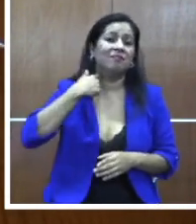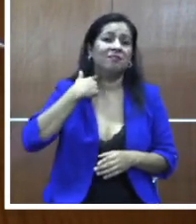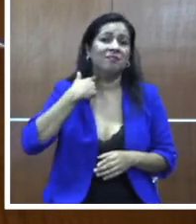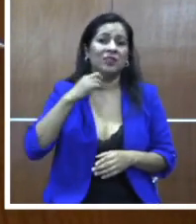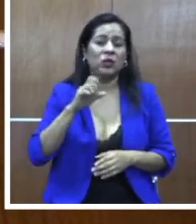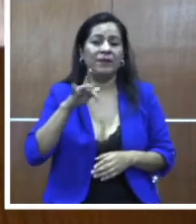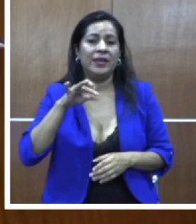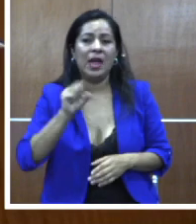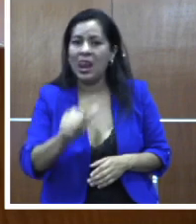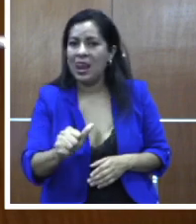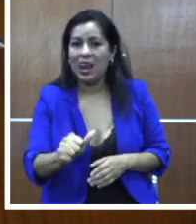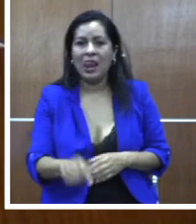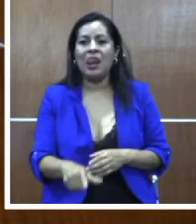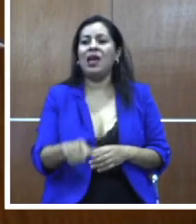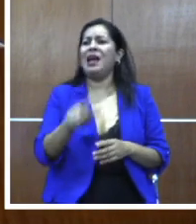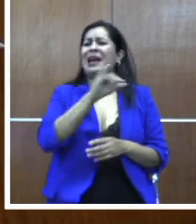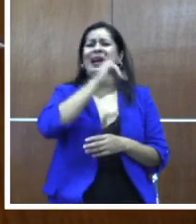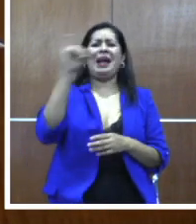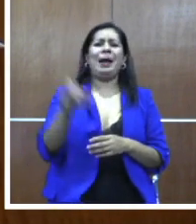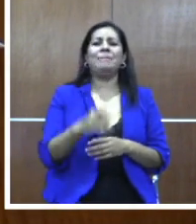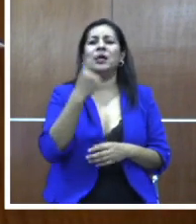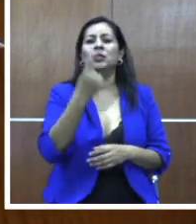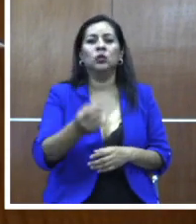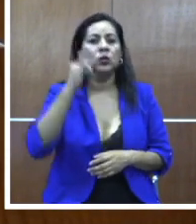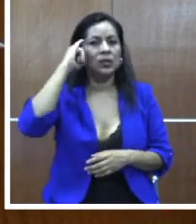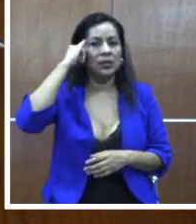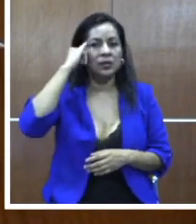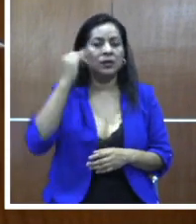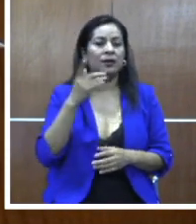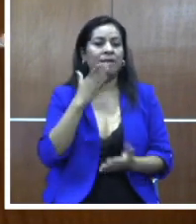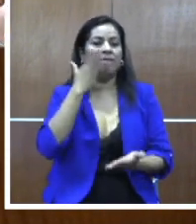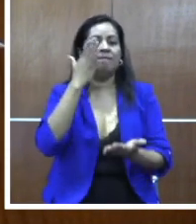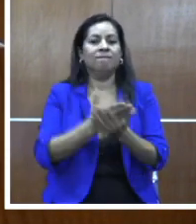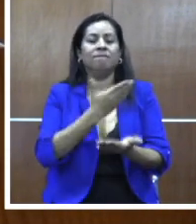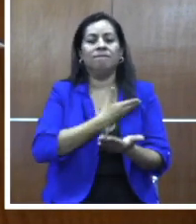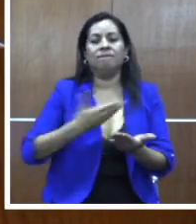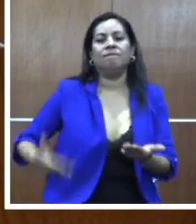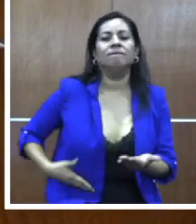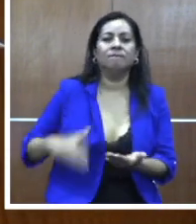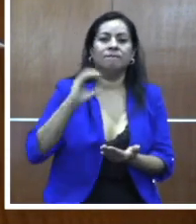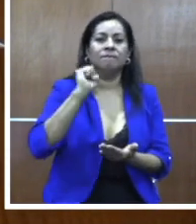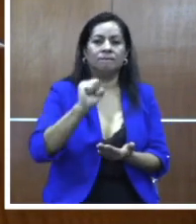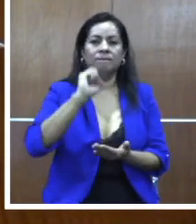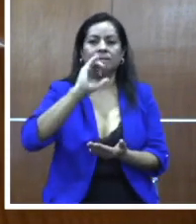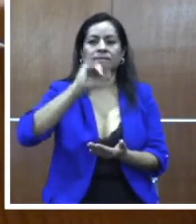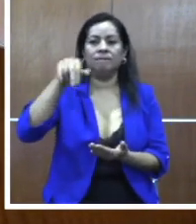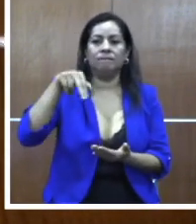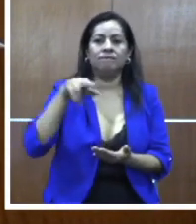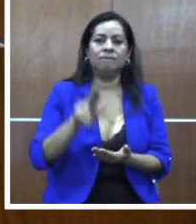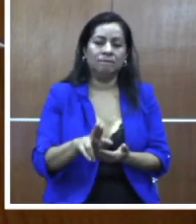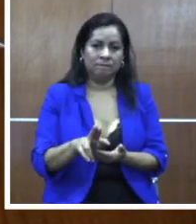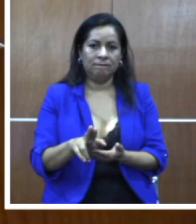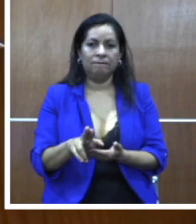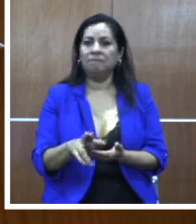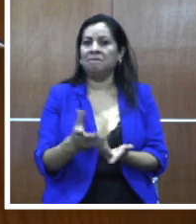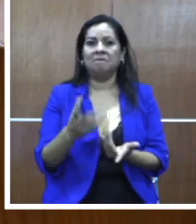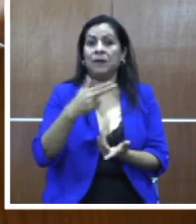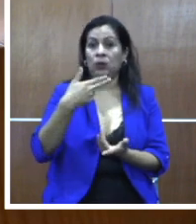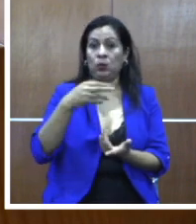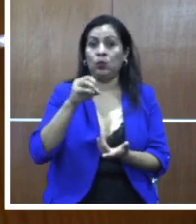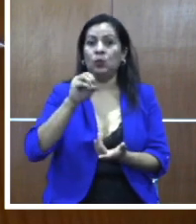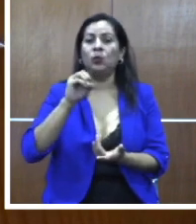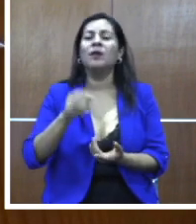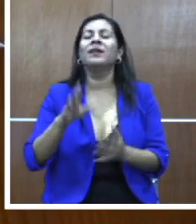neoliberal. Jamás un indígena al frente de la Suprema Corte, con Hugo al mando.